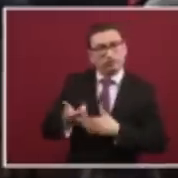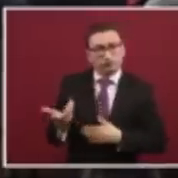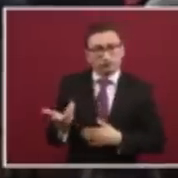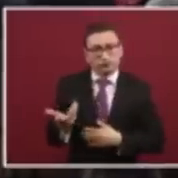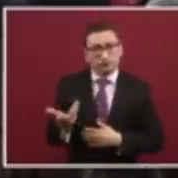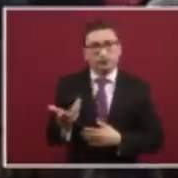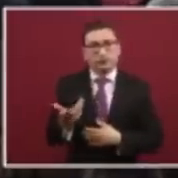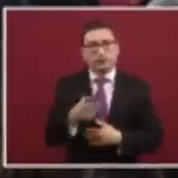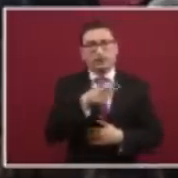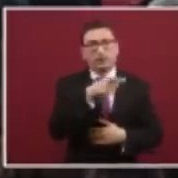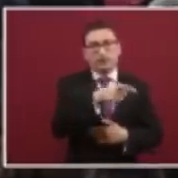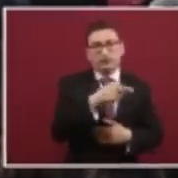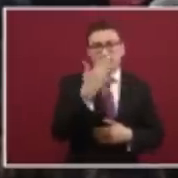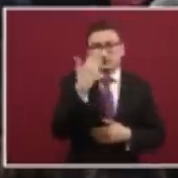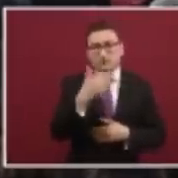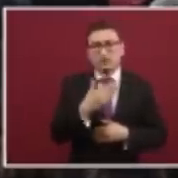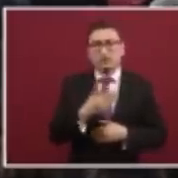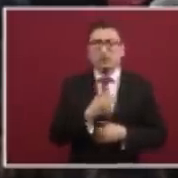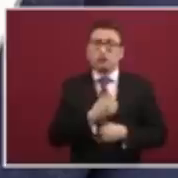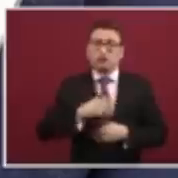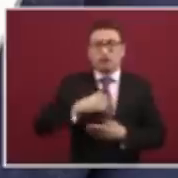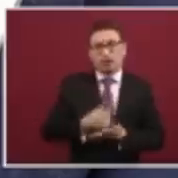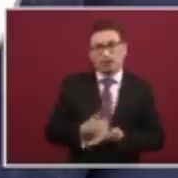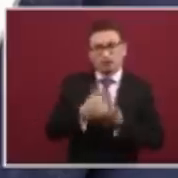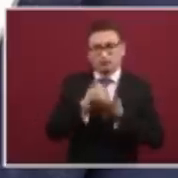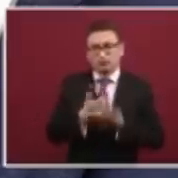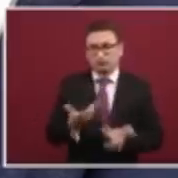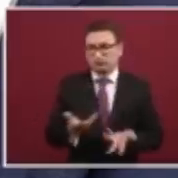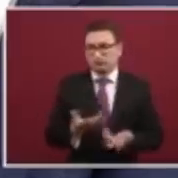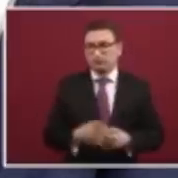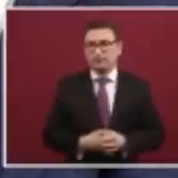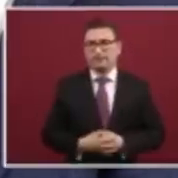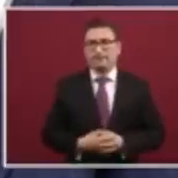el traficante de influencia.